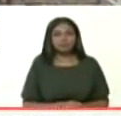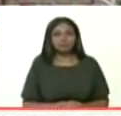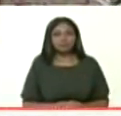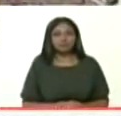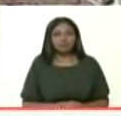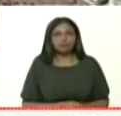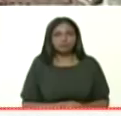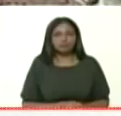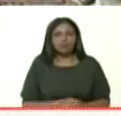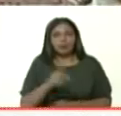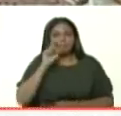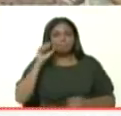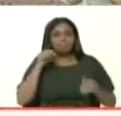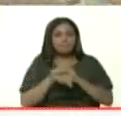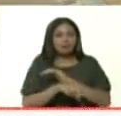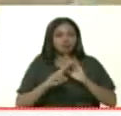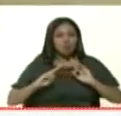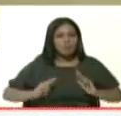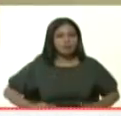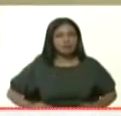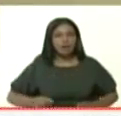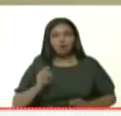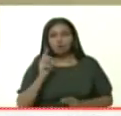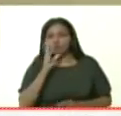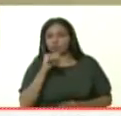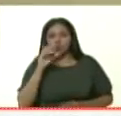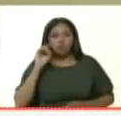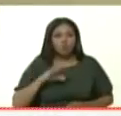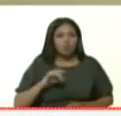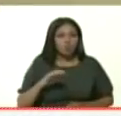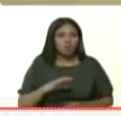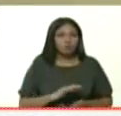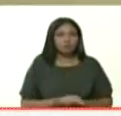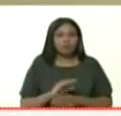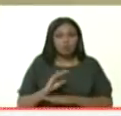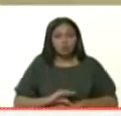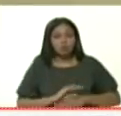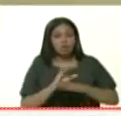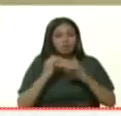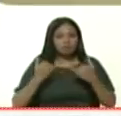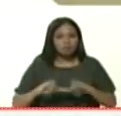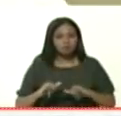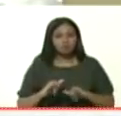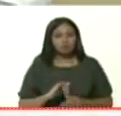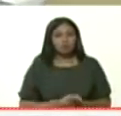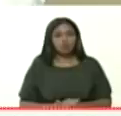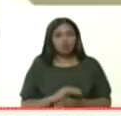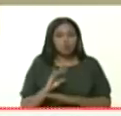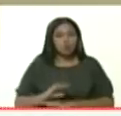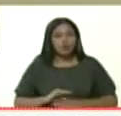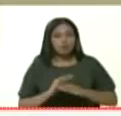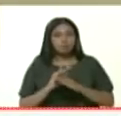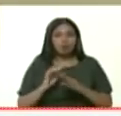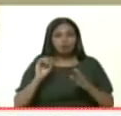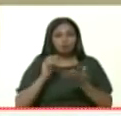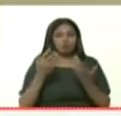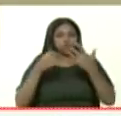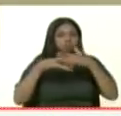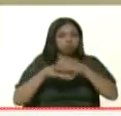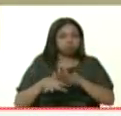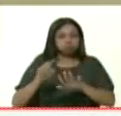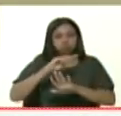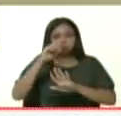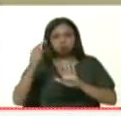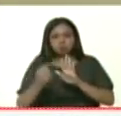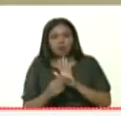para el parto humanizado, sin dolor, para la crianza de los hijos, la protección integral de la mujer